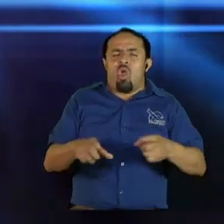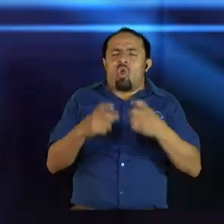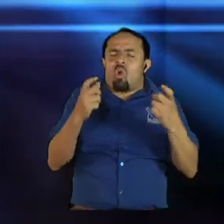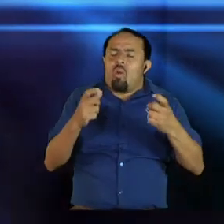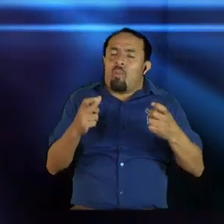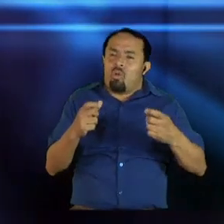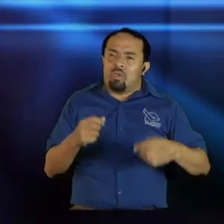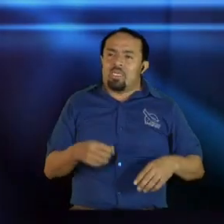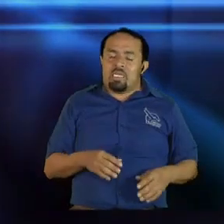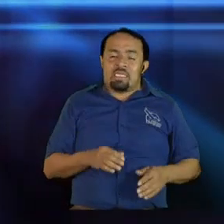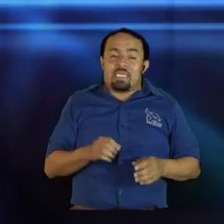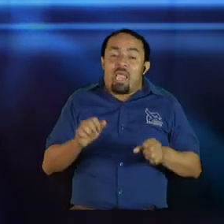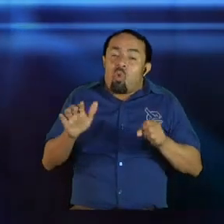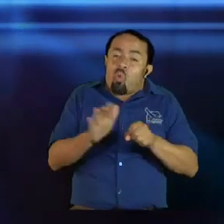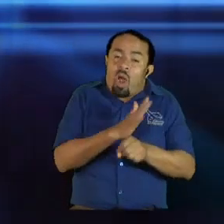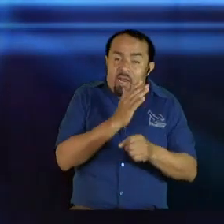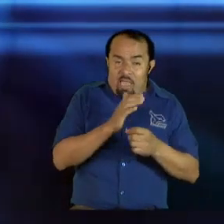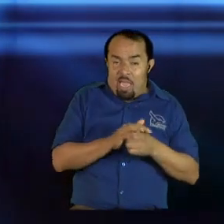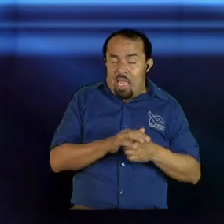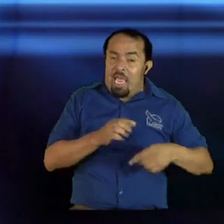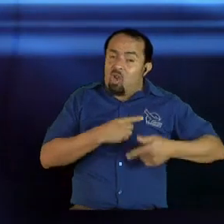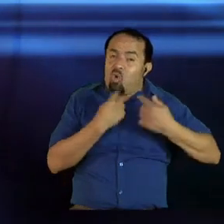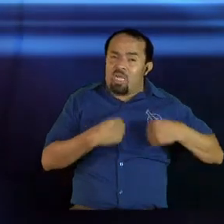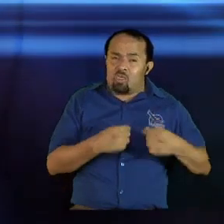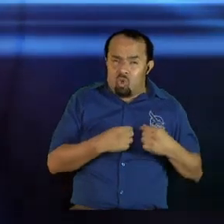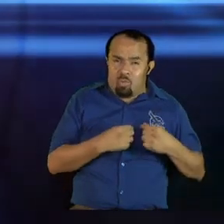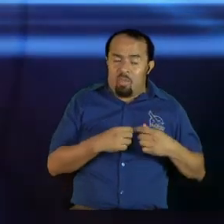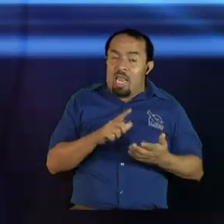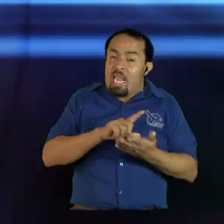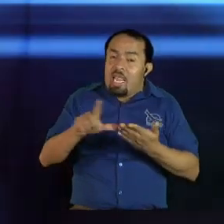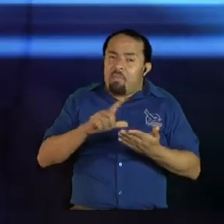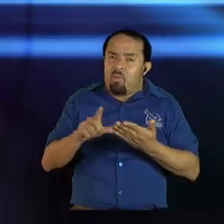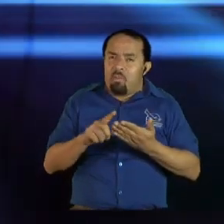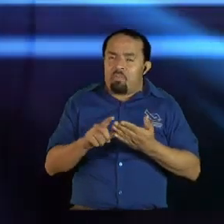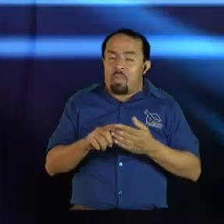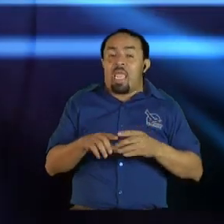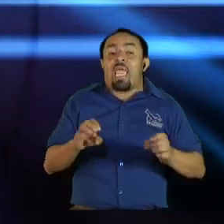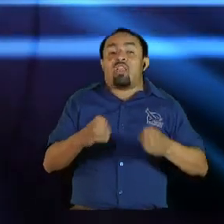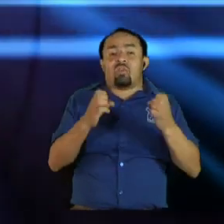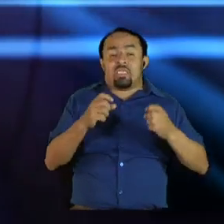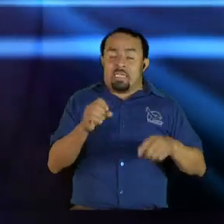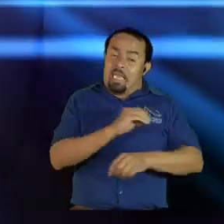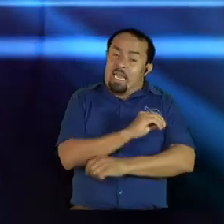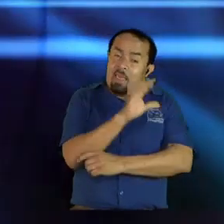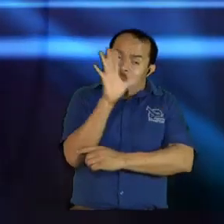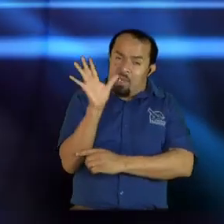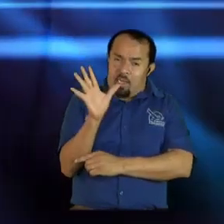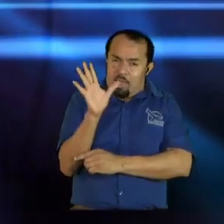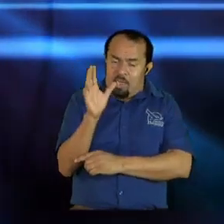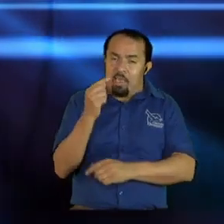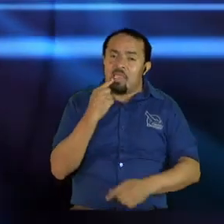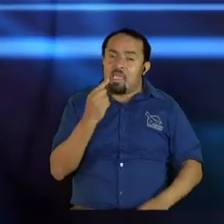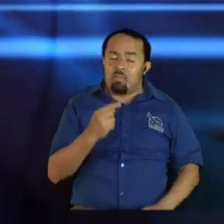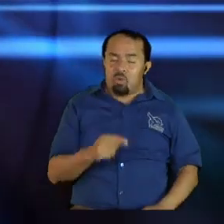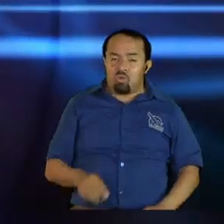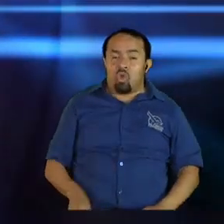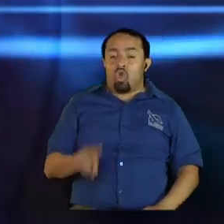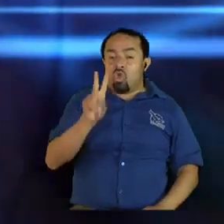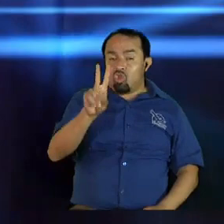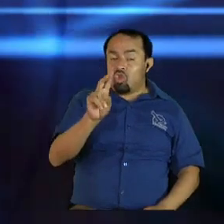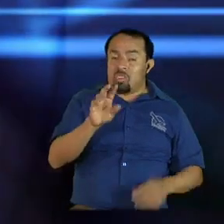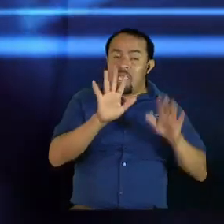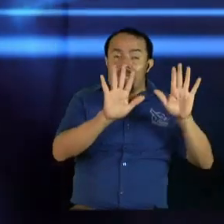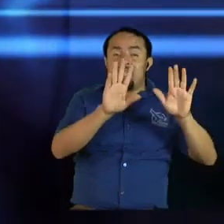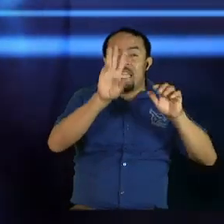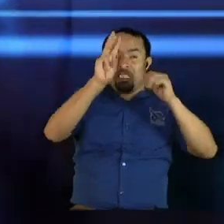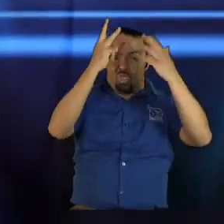el corazón purificado? Entonces, en la mañana mencionamos dos de las 18 cosas, que